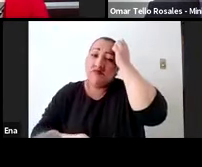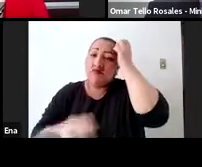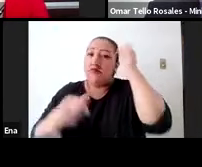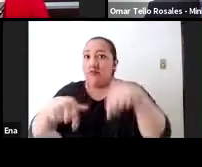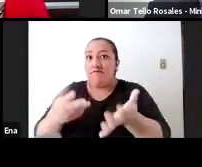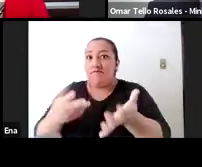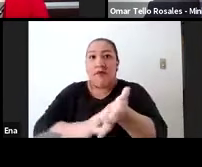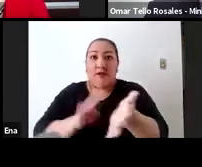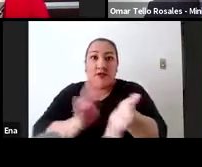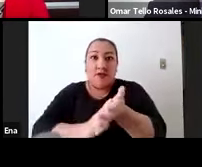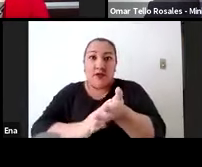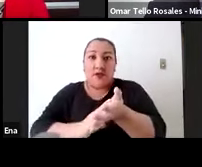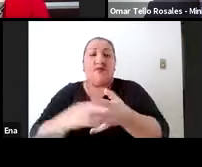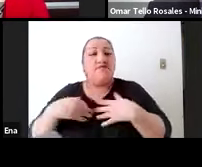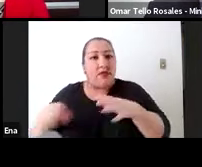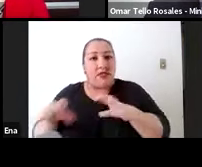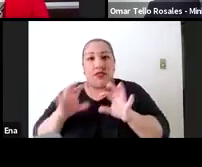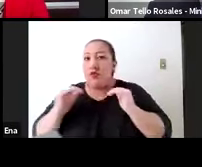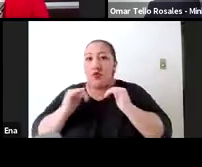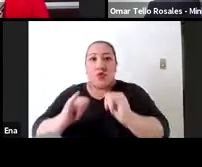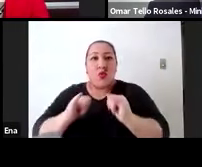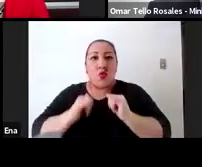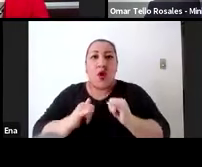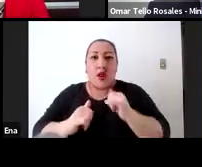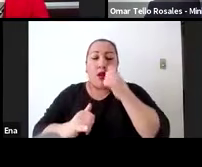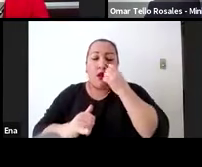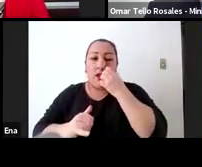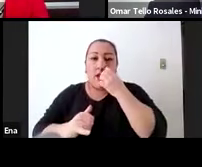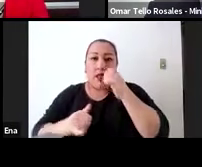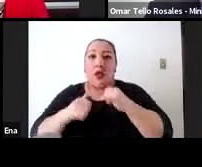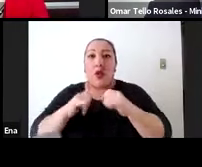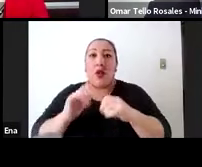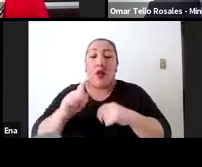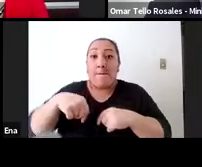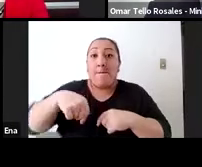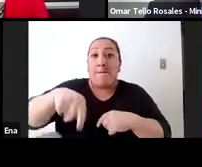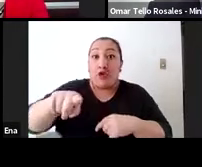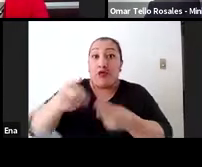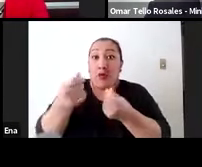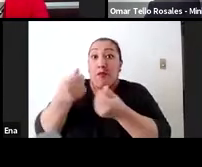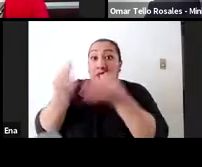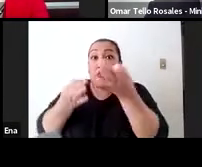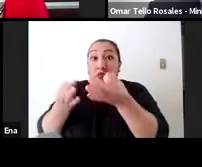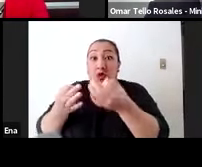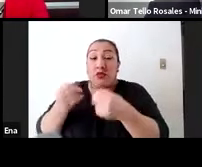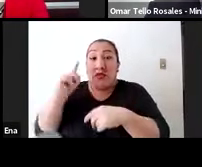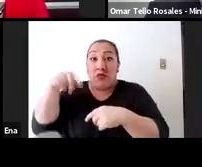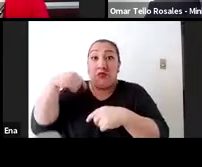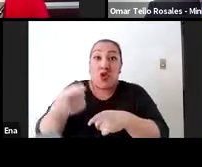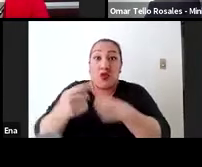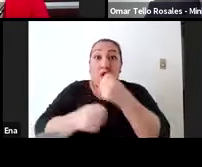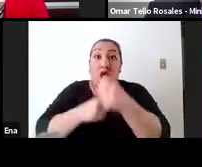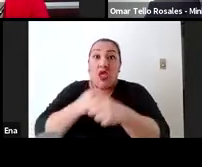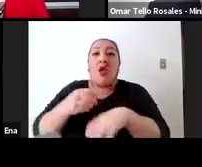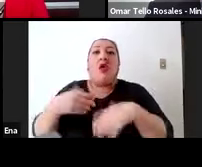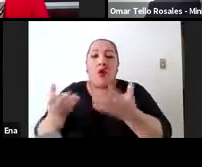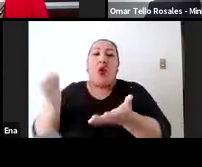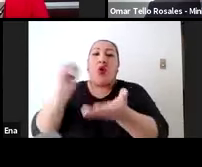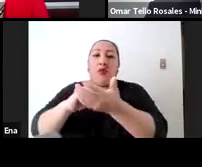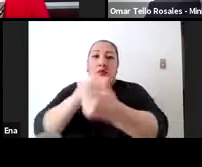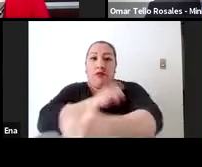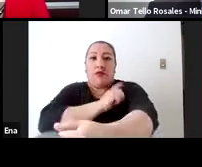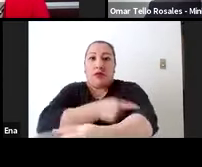Defensoría, hacemos igualmente un llamado a que en el próximo presupuesto general de la República se pueda reforzar el